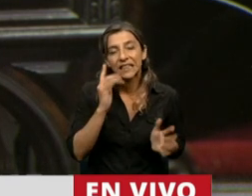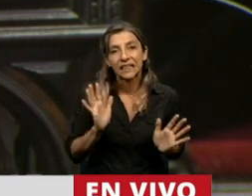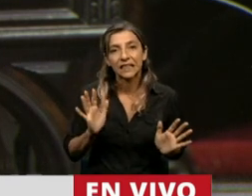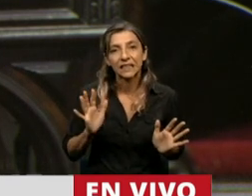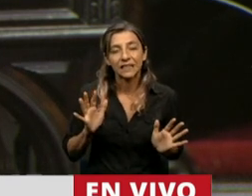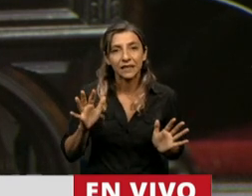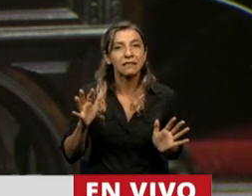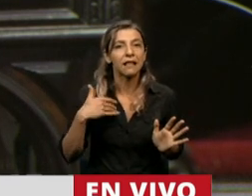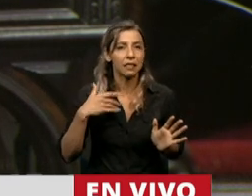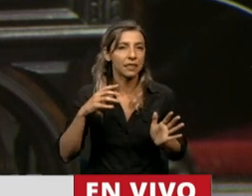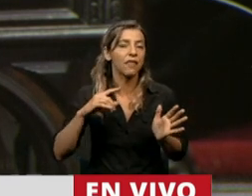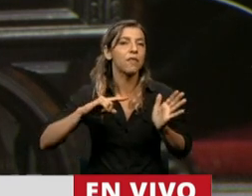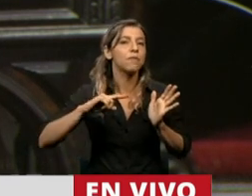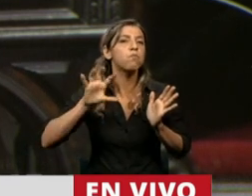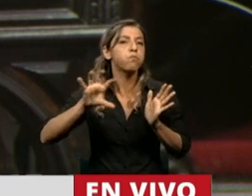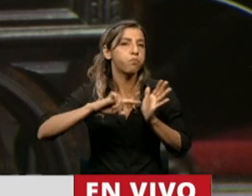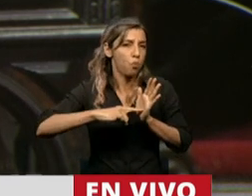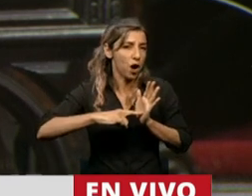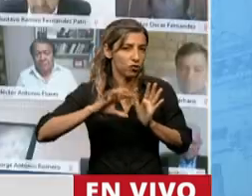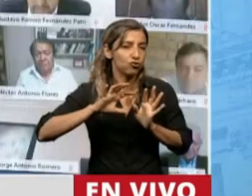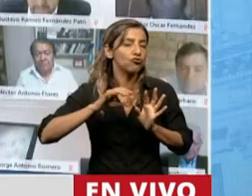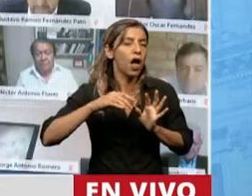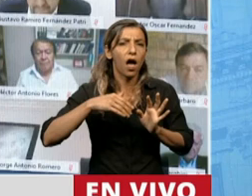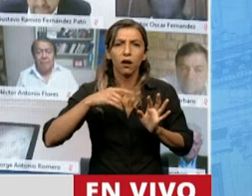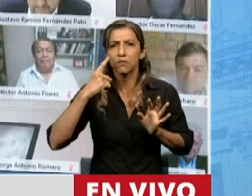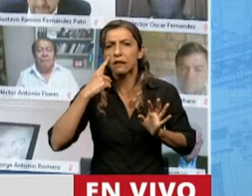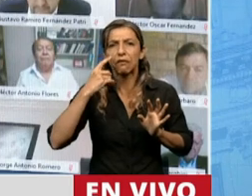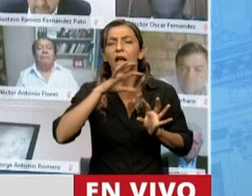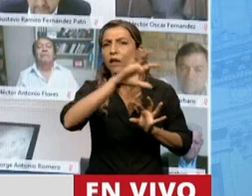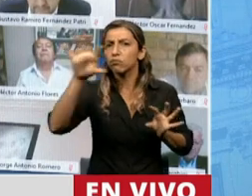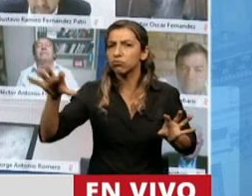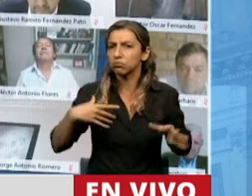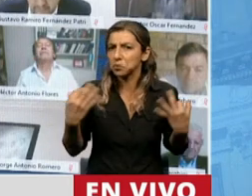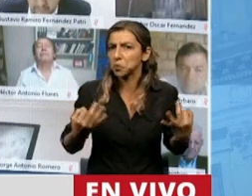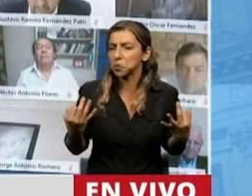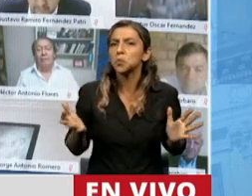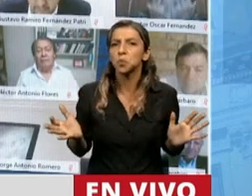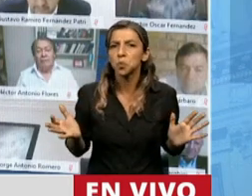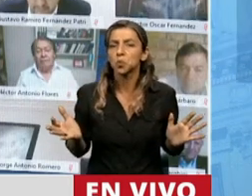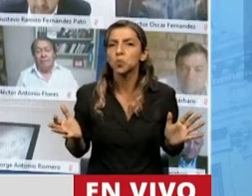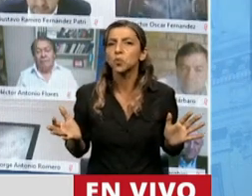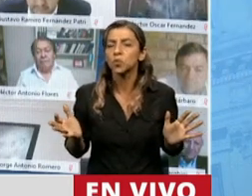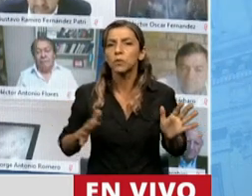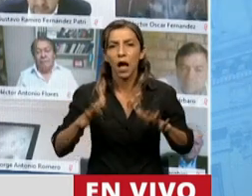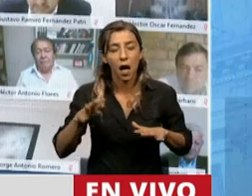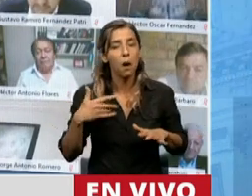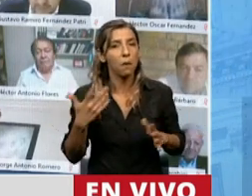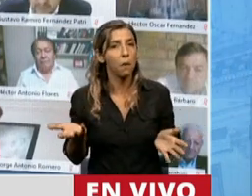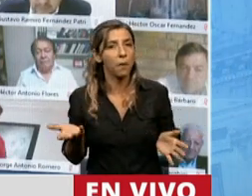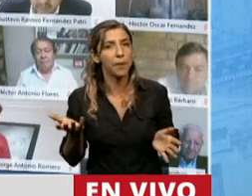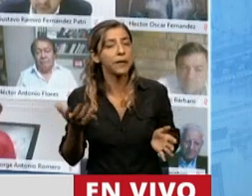del del conurbano tienen ese desafío de asumir la descentralización sin sin los recursos y de ser